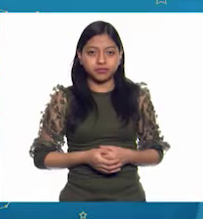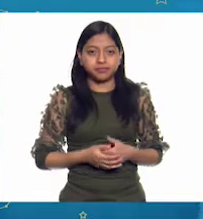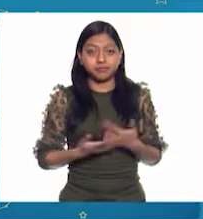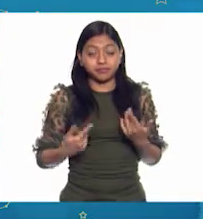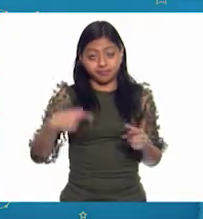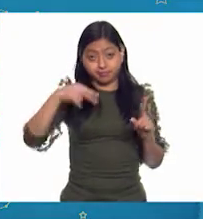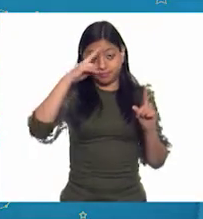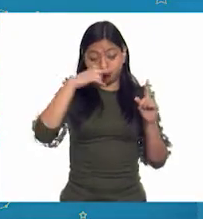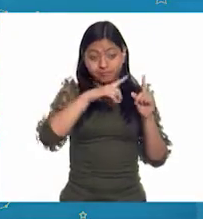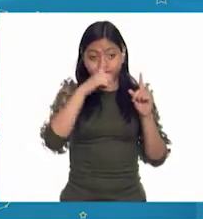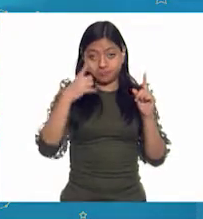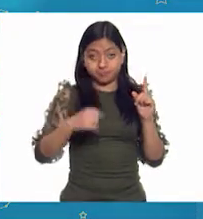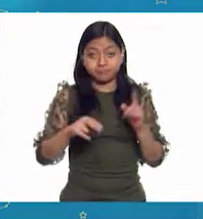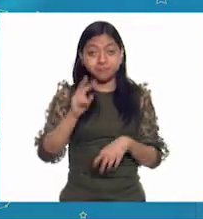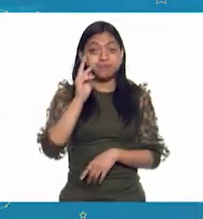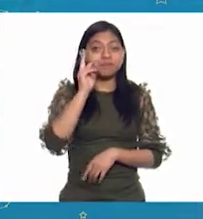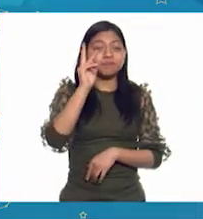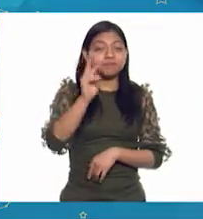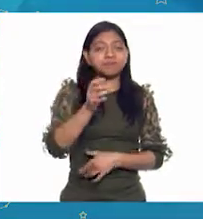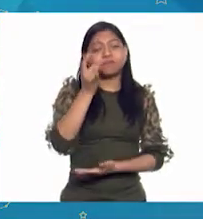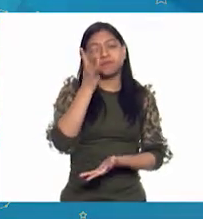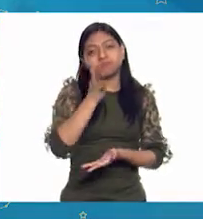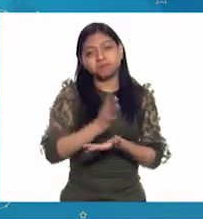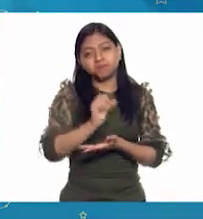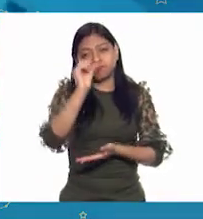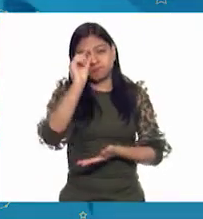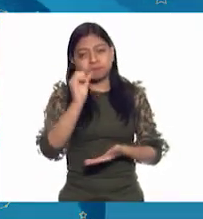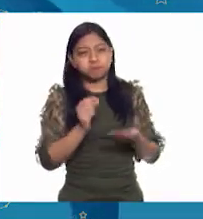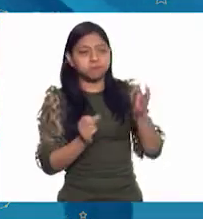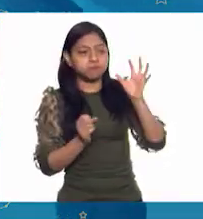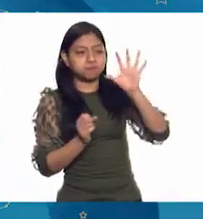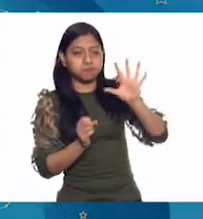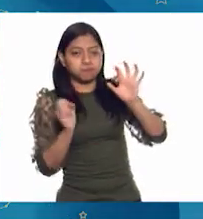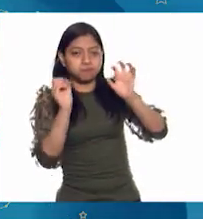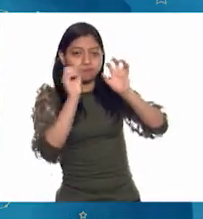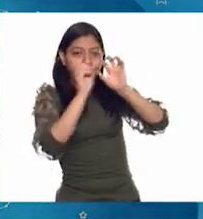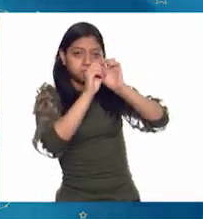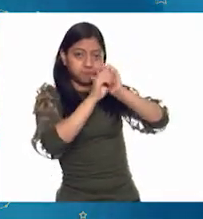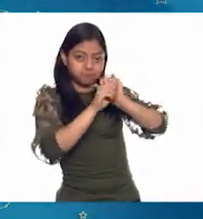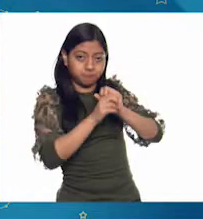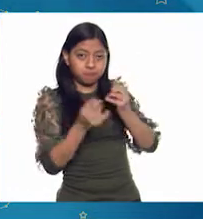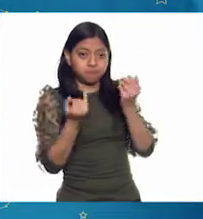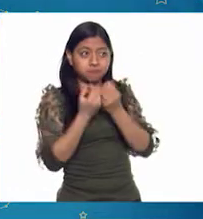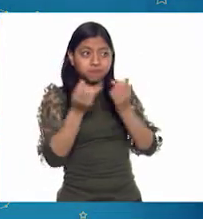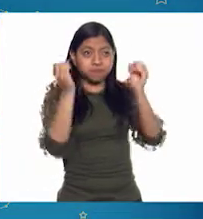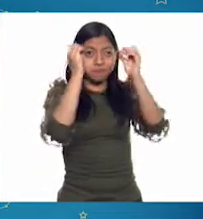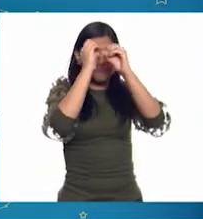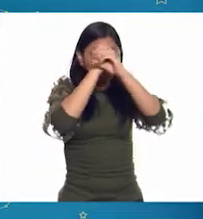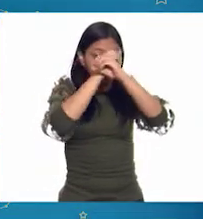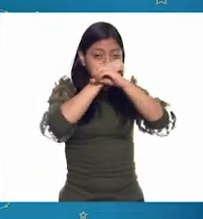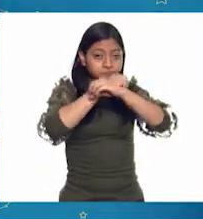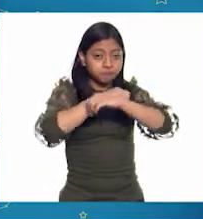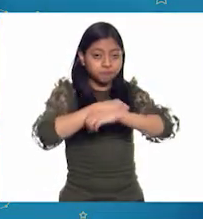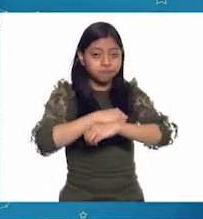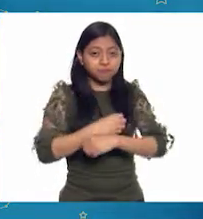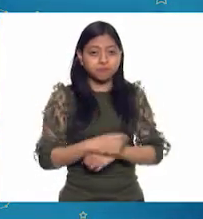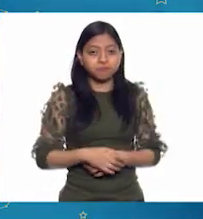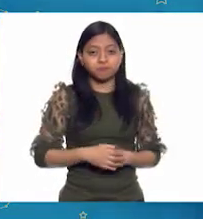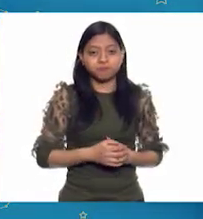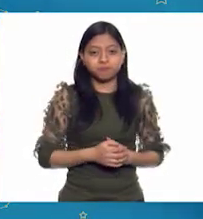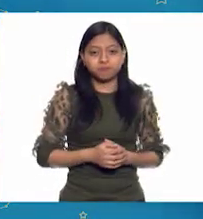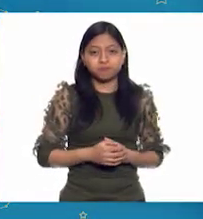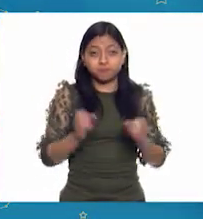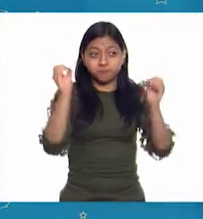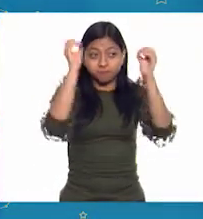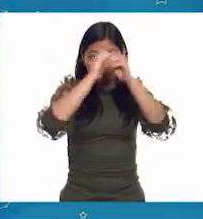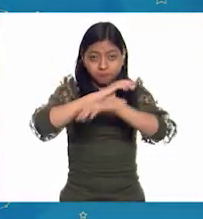En México solo lo vamos a poder ver de forma parcial, y de hecho el oscurecimiento que se va a poder percibir va desde un